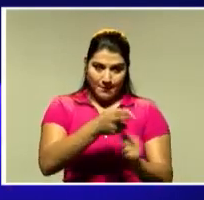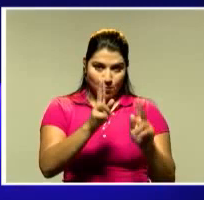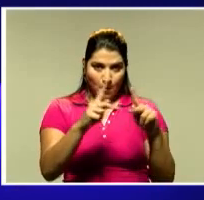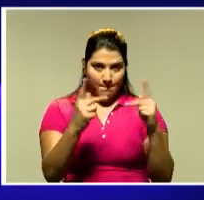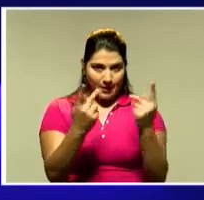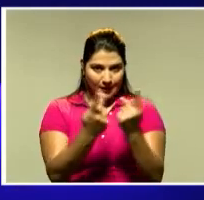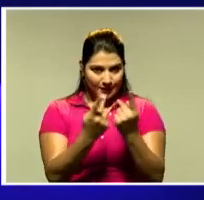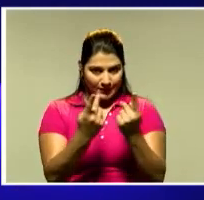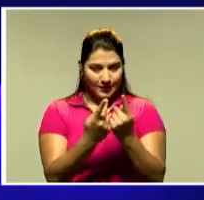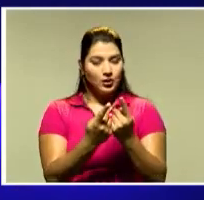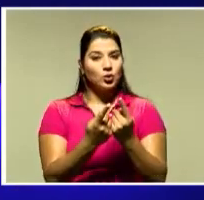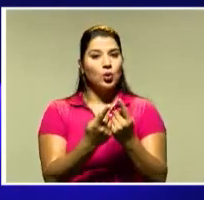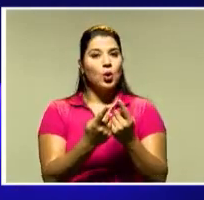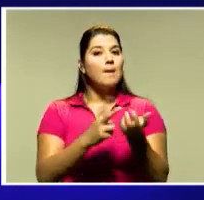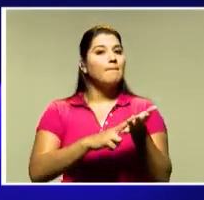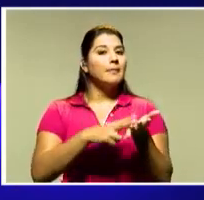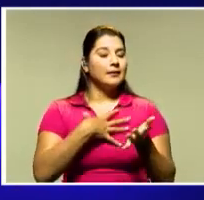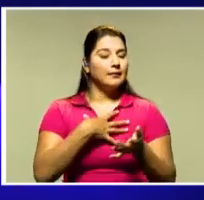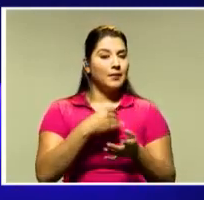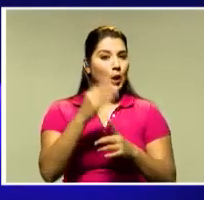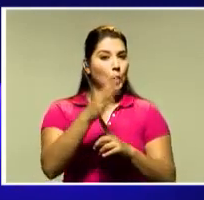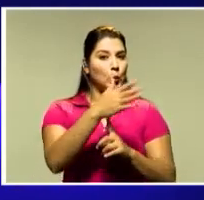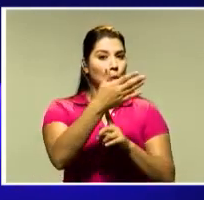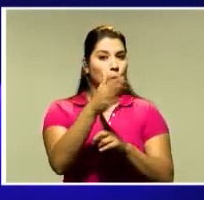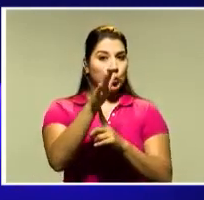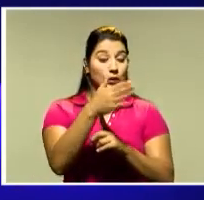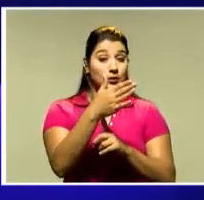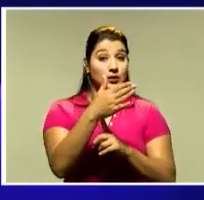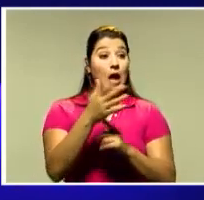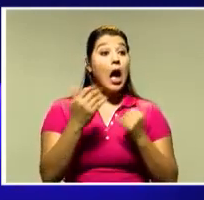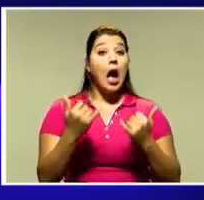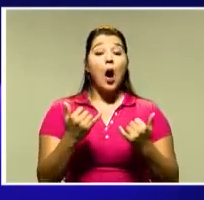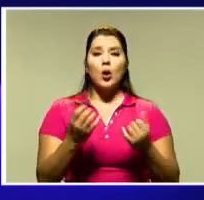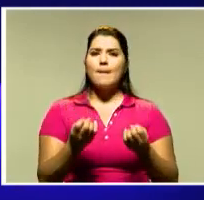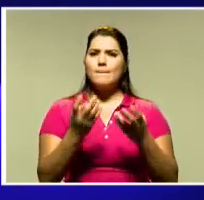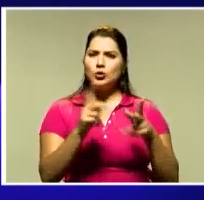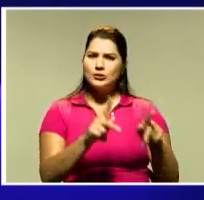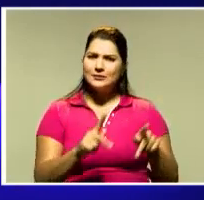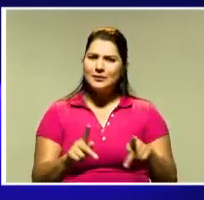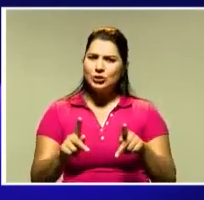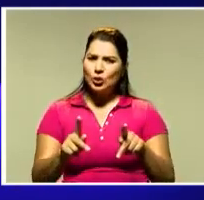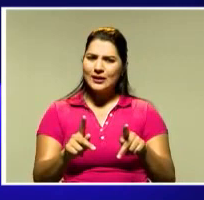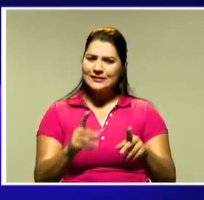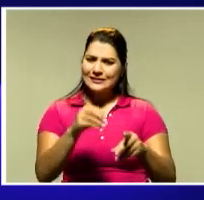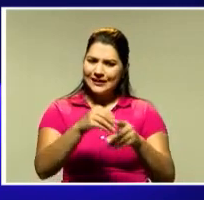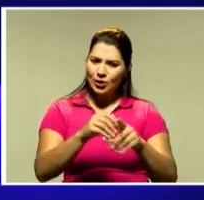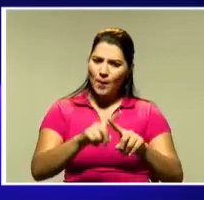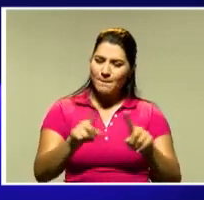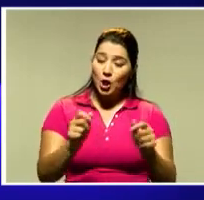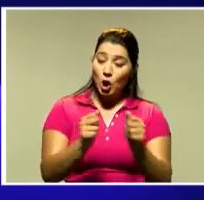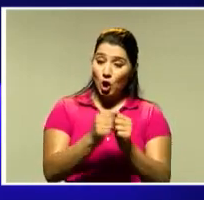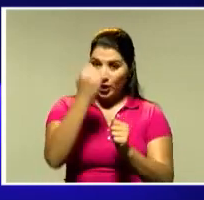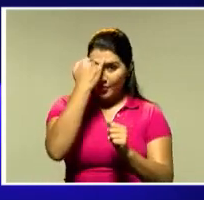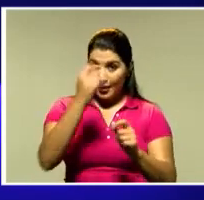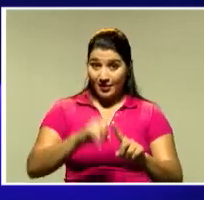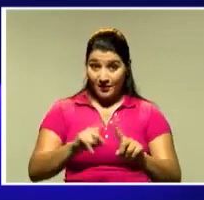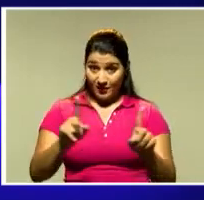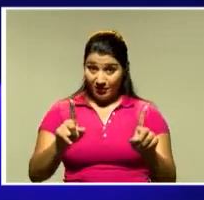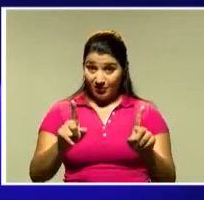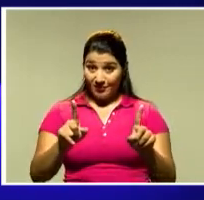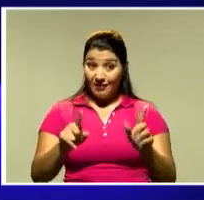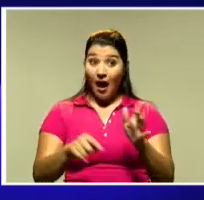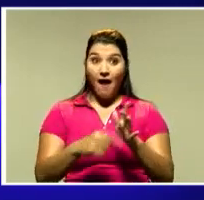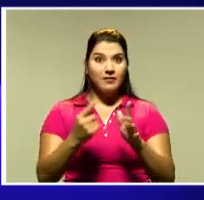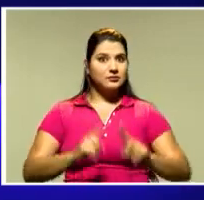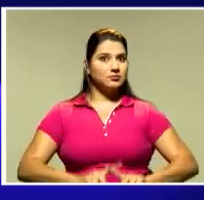la tradicional de Liberación Nacional, hay gente con ideas muy diferentes, incluso opuestas,